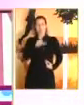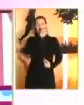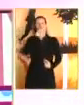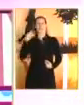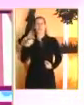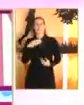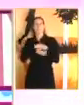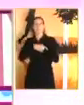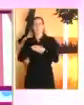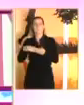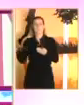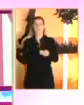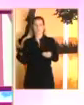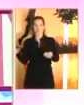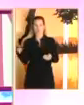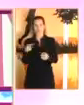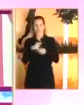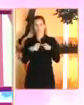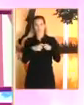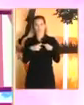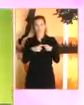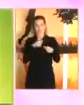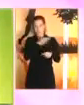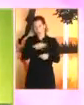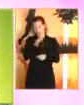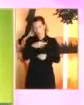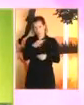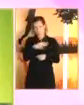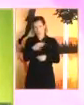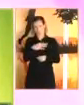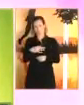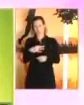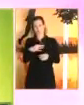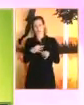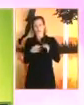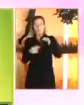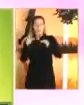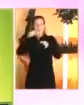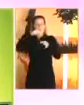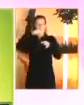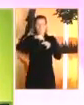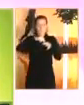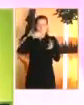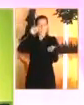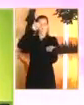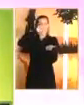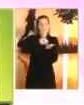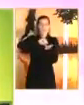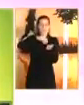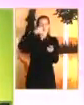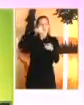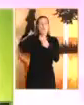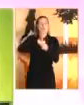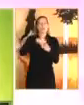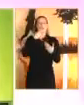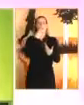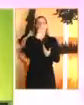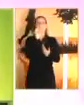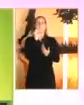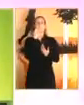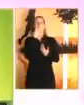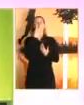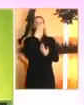sea, 100 millones de millones. Dentro de cada una hay una cosa, es el núcleo de la célula donde está metido los 23 pares de cromosomas. Esa